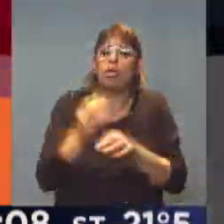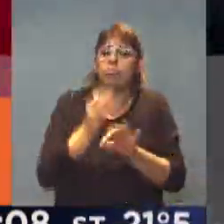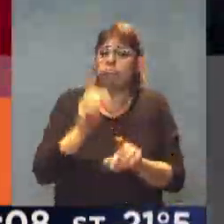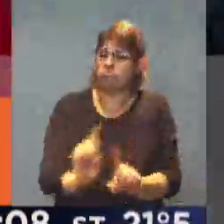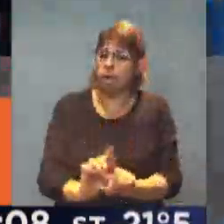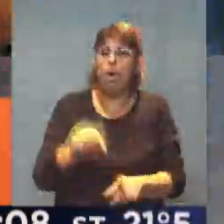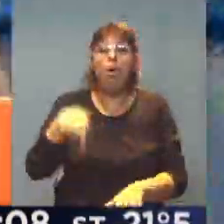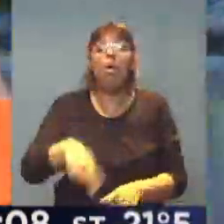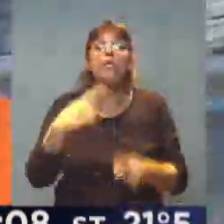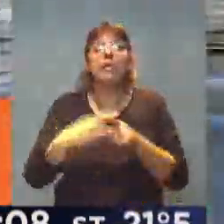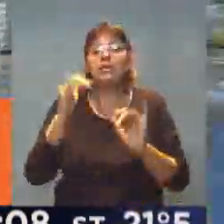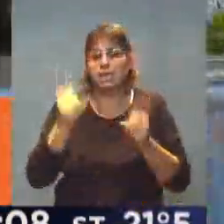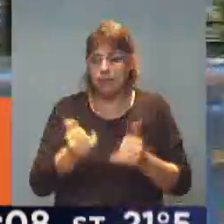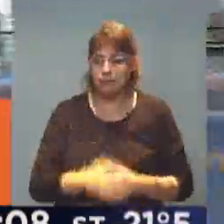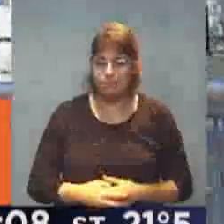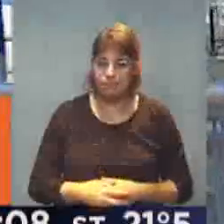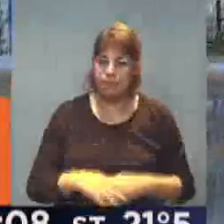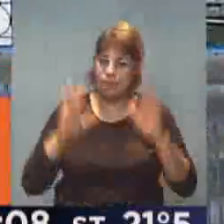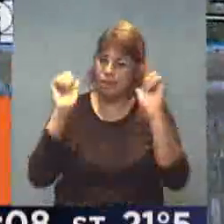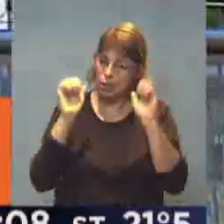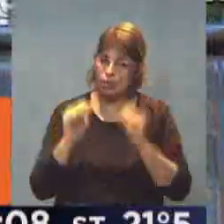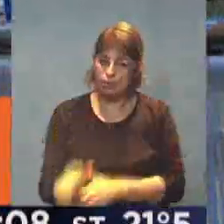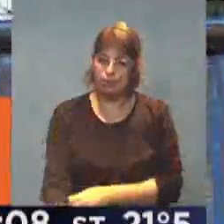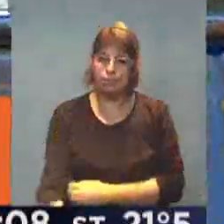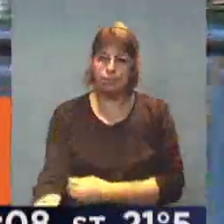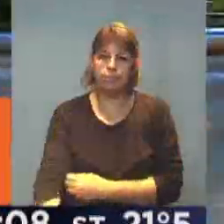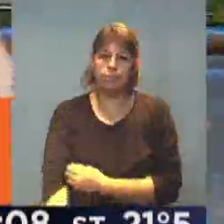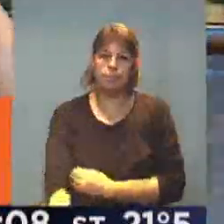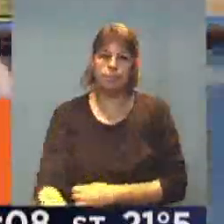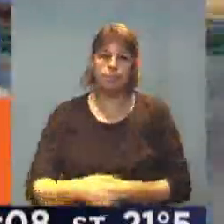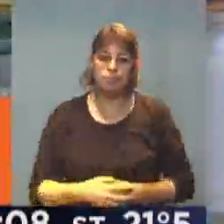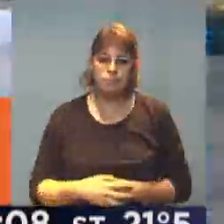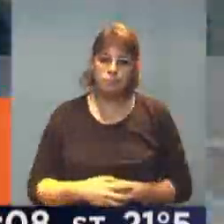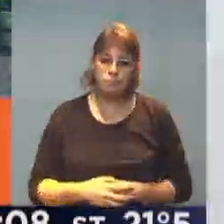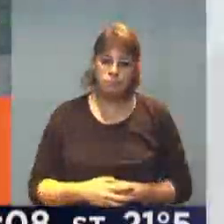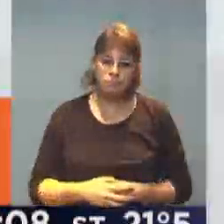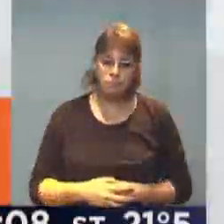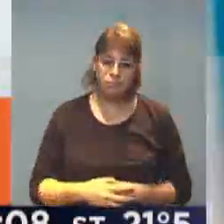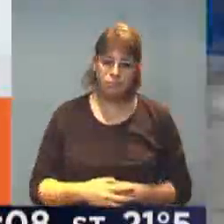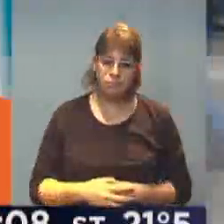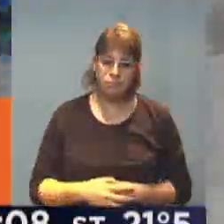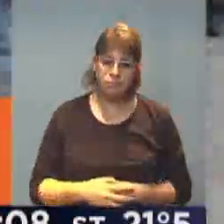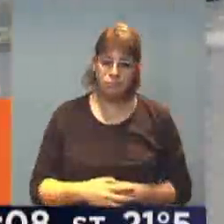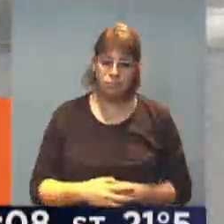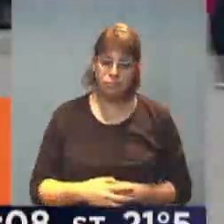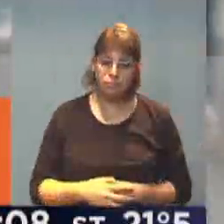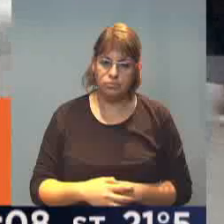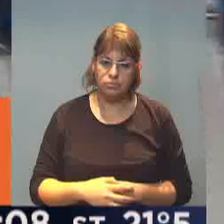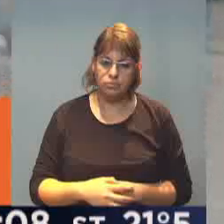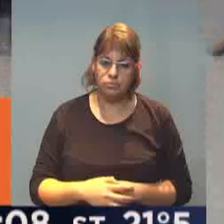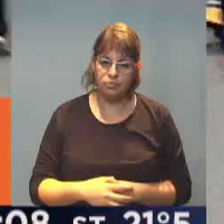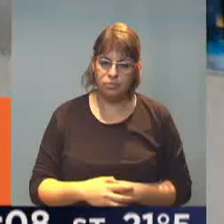igual. Hoy estamos de fiesta, ¿eh? Chau. Chau, decirle. Chau. Lo sigo a Boca.